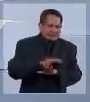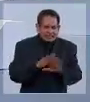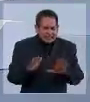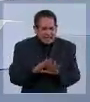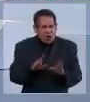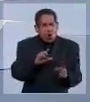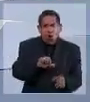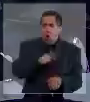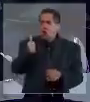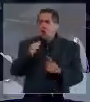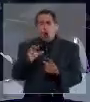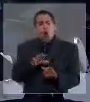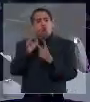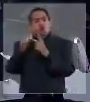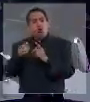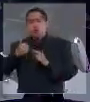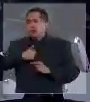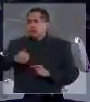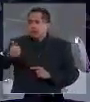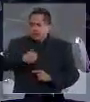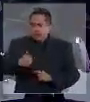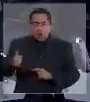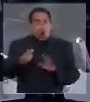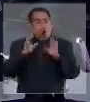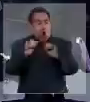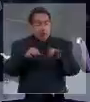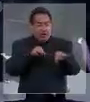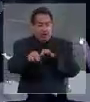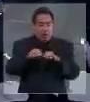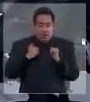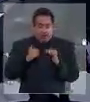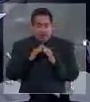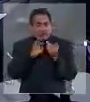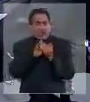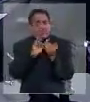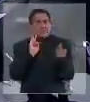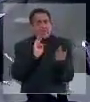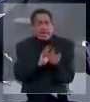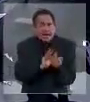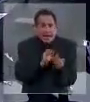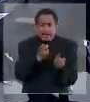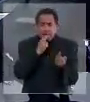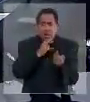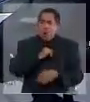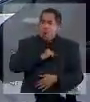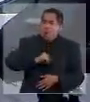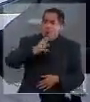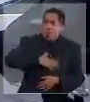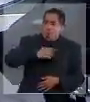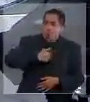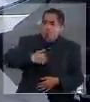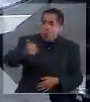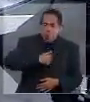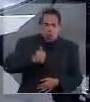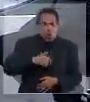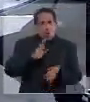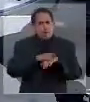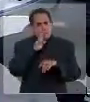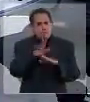gente pueda trabajar mucho más cerca de su casa y para eso hay que hacer todo un proyecto y un programa que haga que la